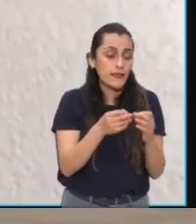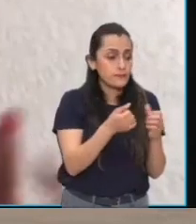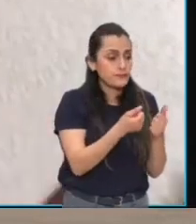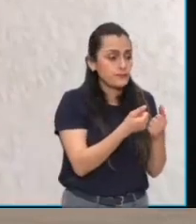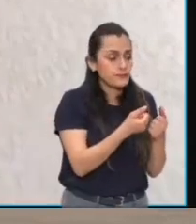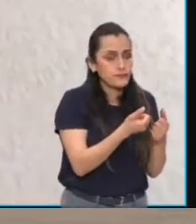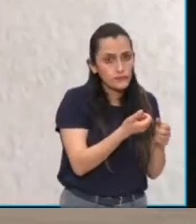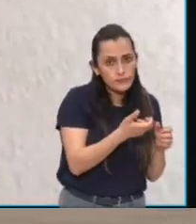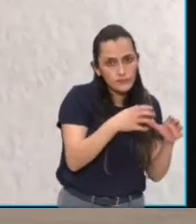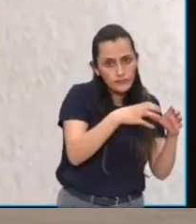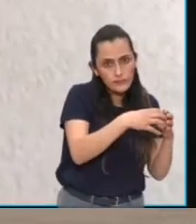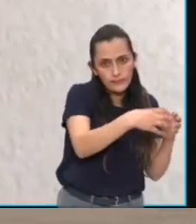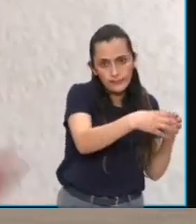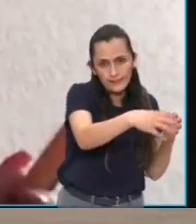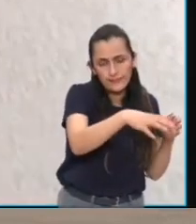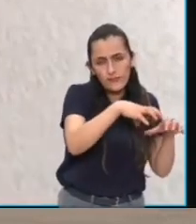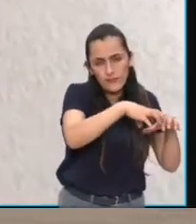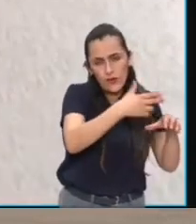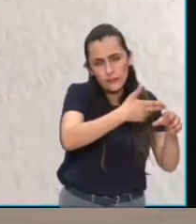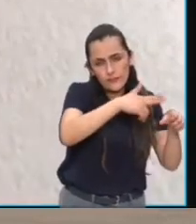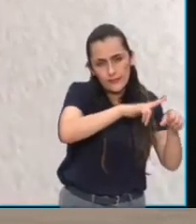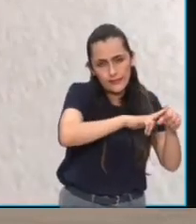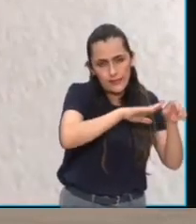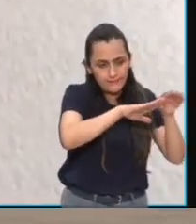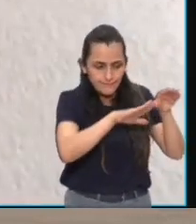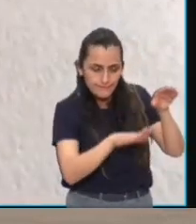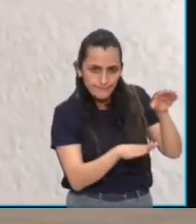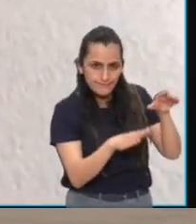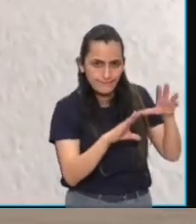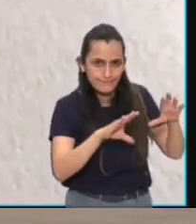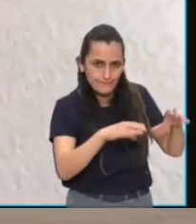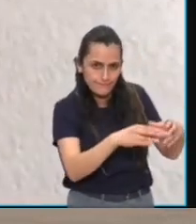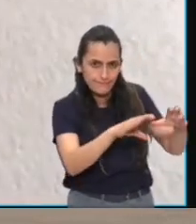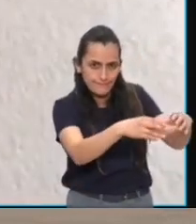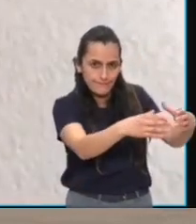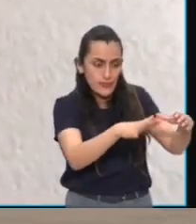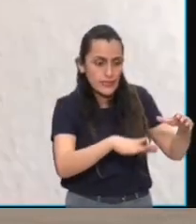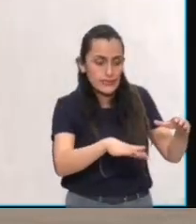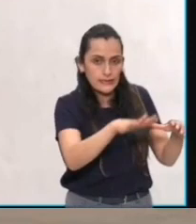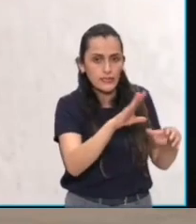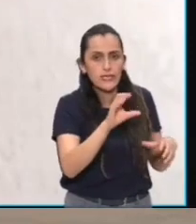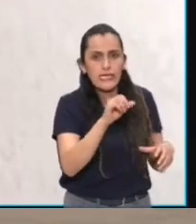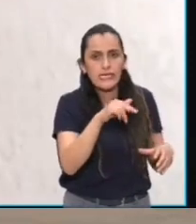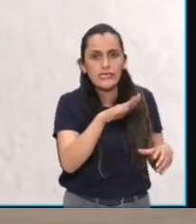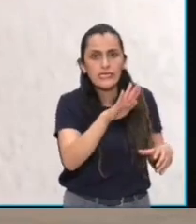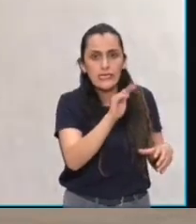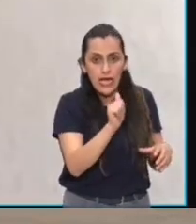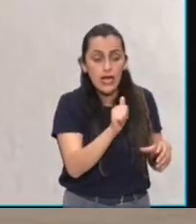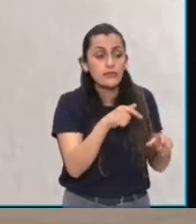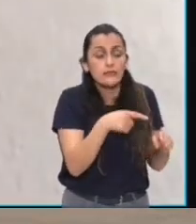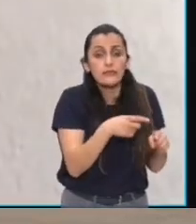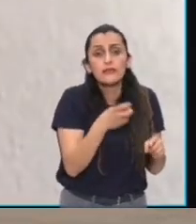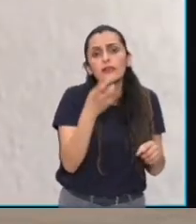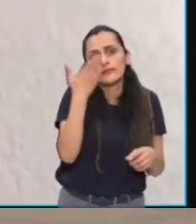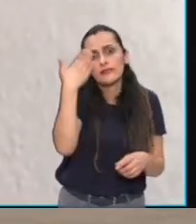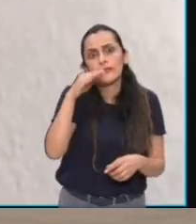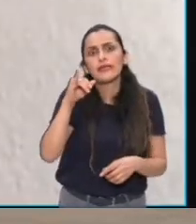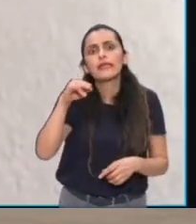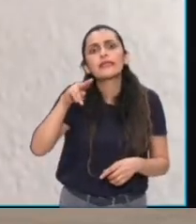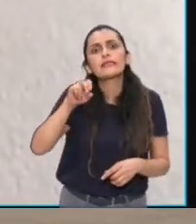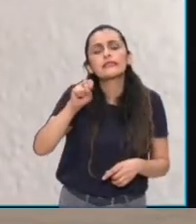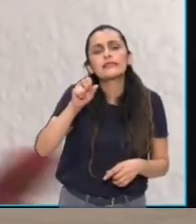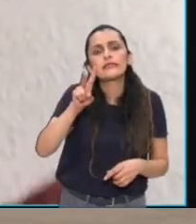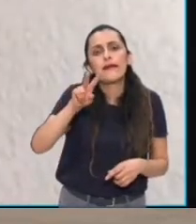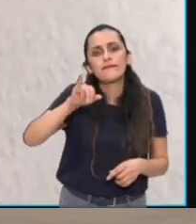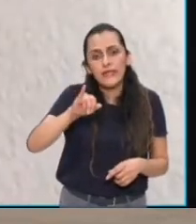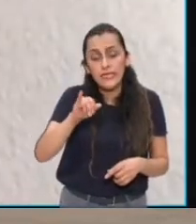realmente desde la creación del INSABI, hoy en día el INSABI carece de reglas de operación. Es muy lamentable que el INSABI prometió tener